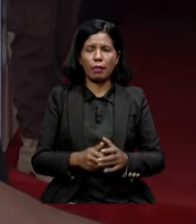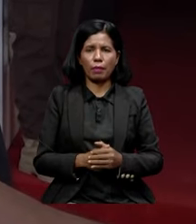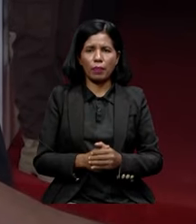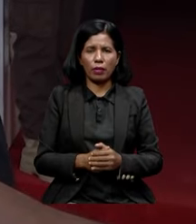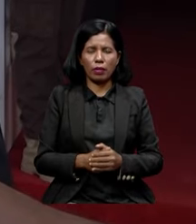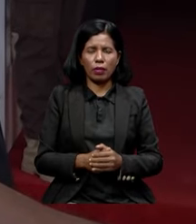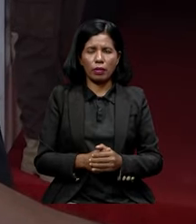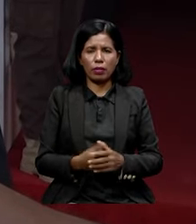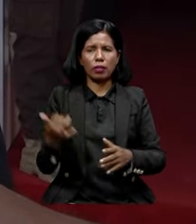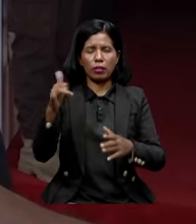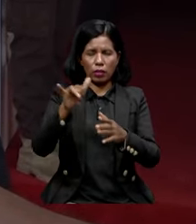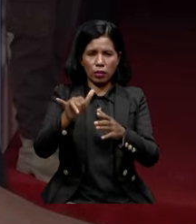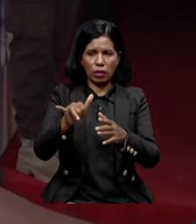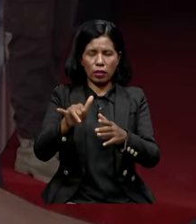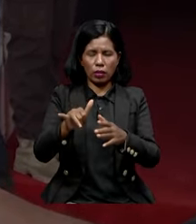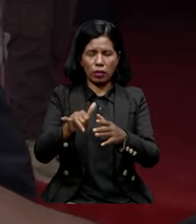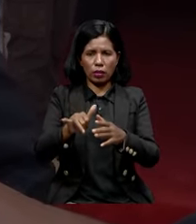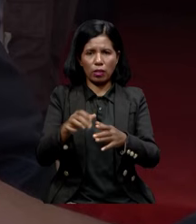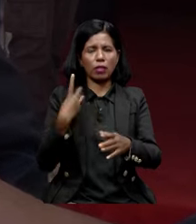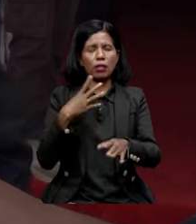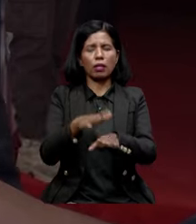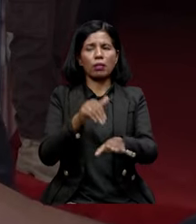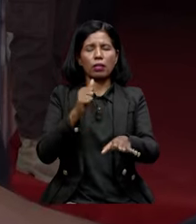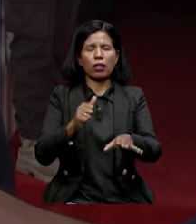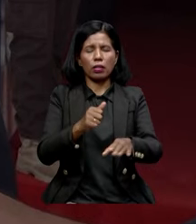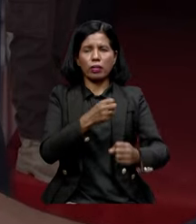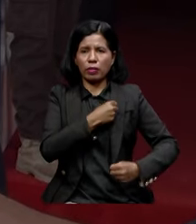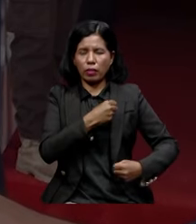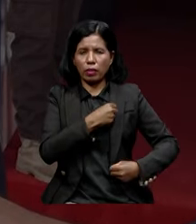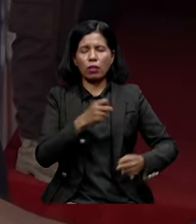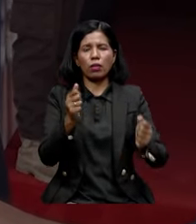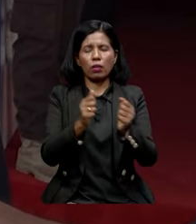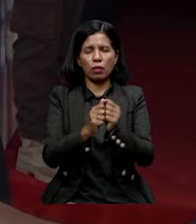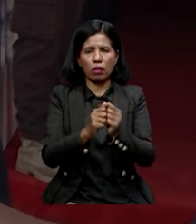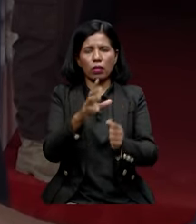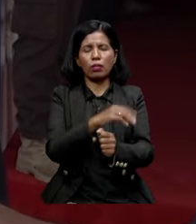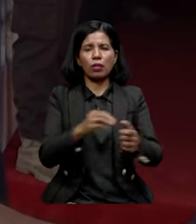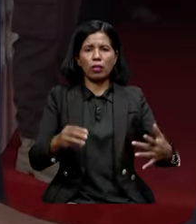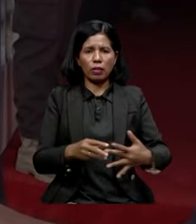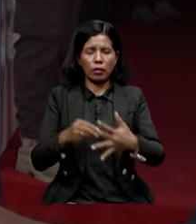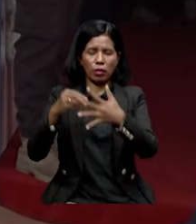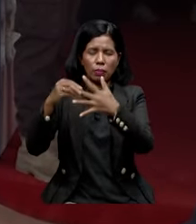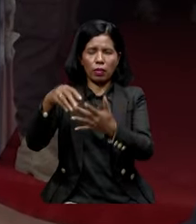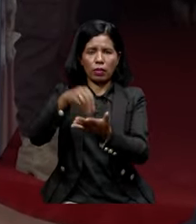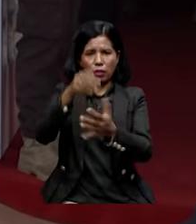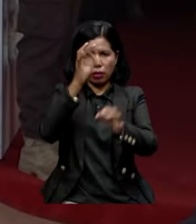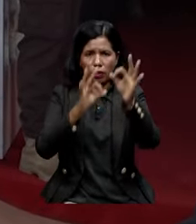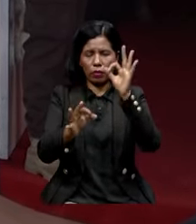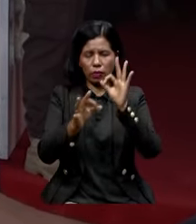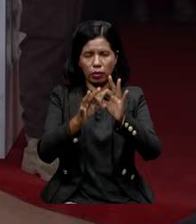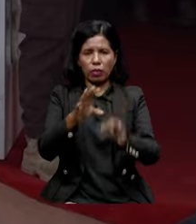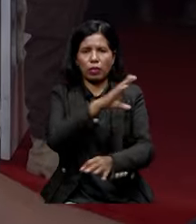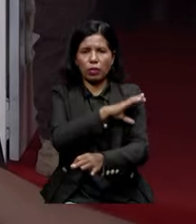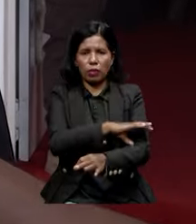custo siapa sebenarnya opera itu boleh dengan kata force tarifa ho ini tarifa spesial pak garante